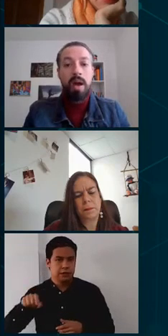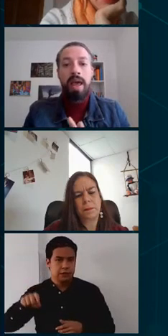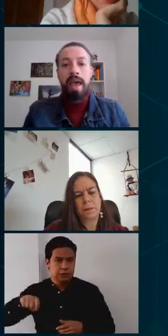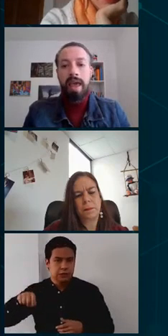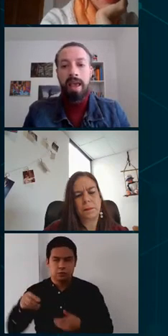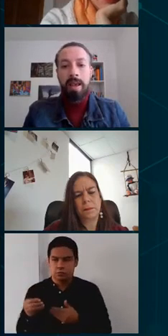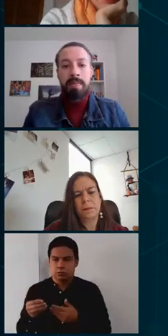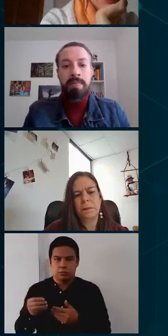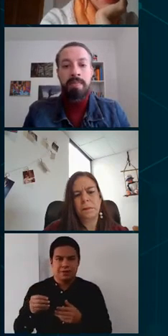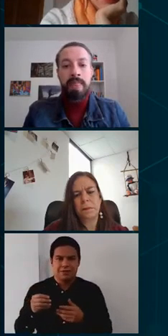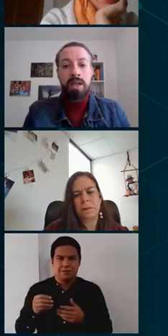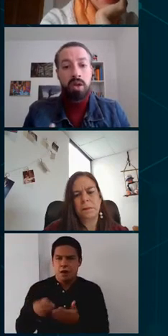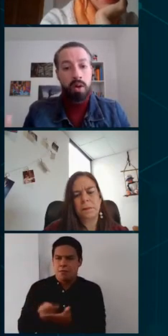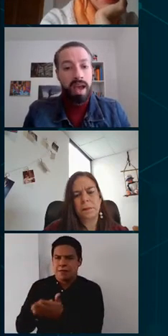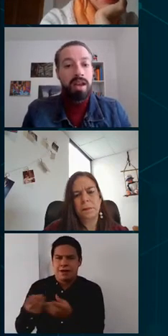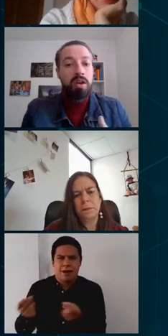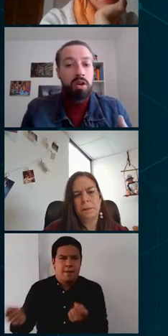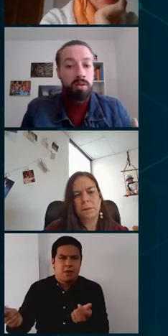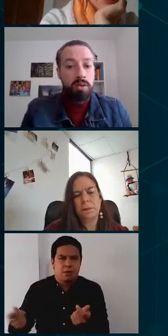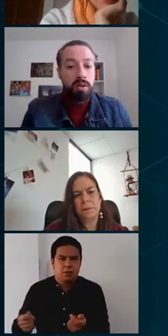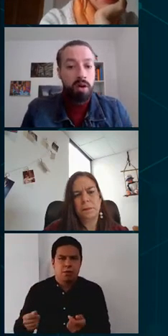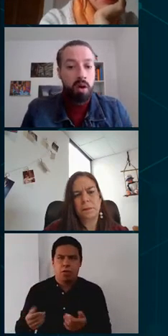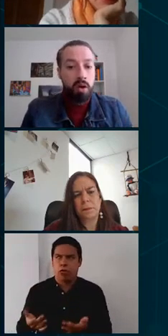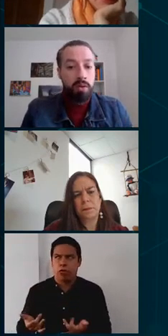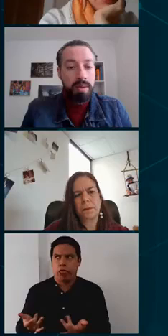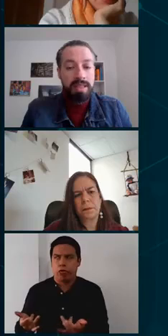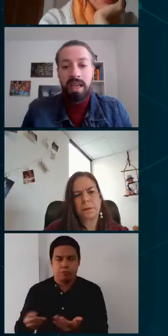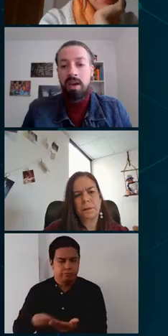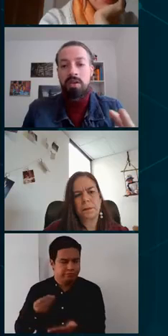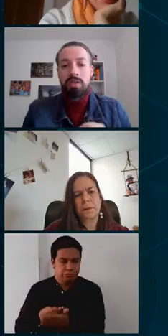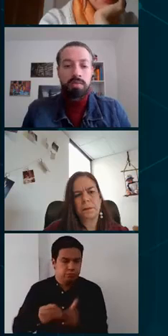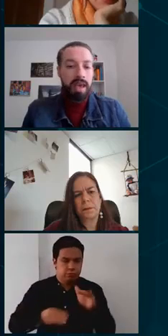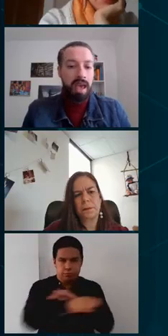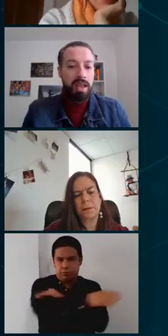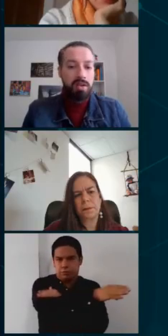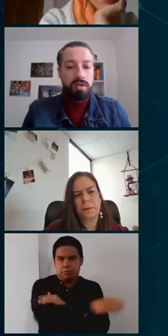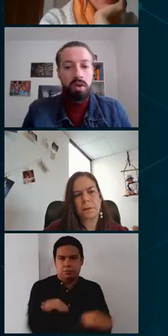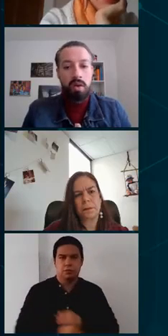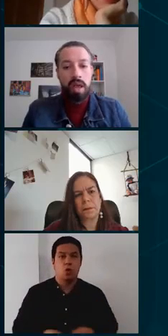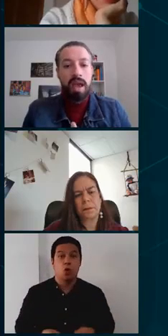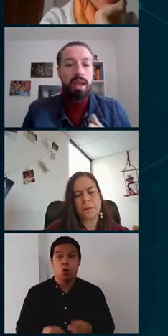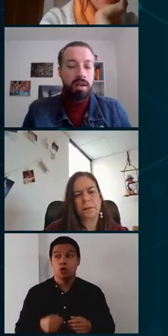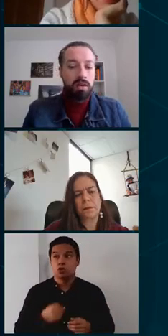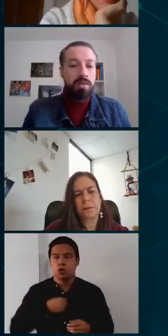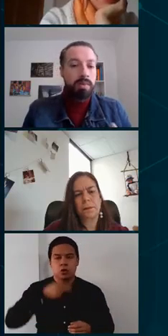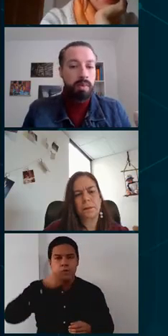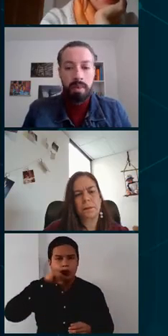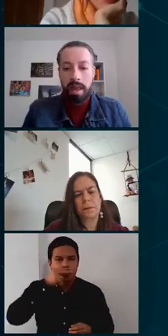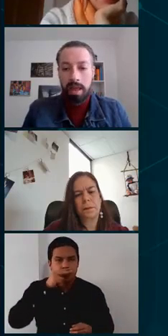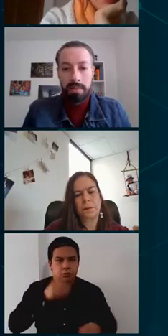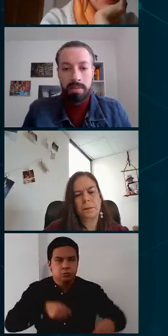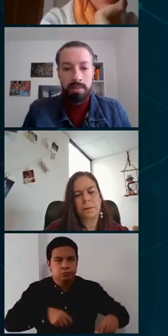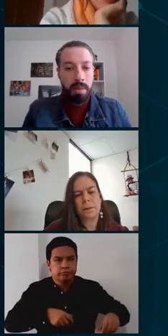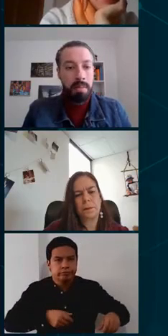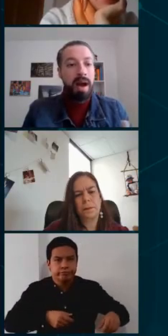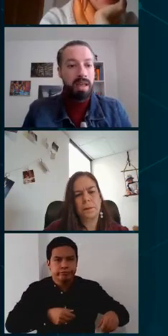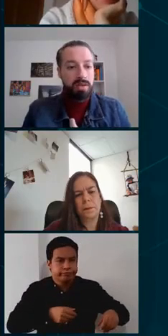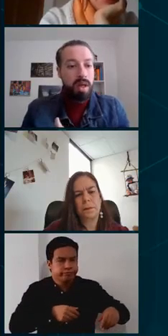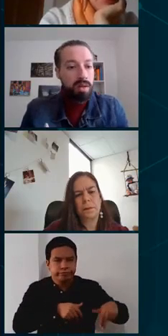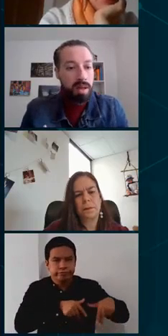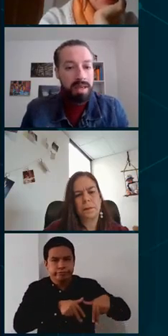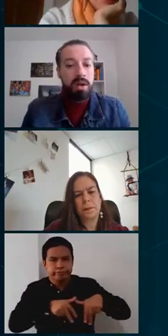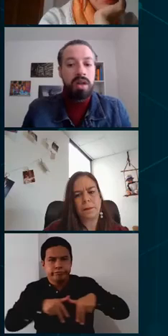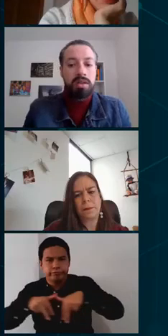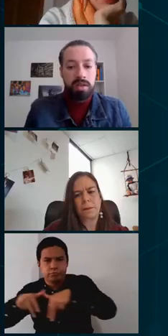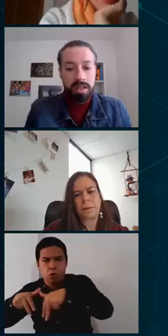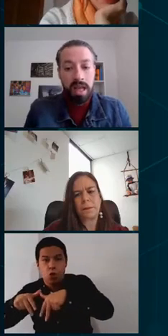O yo voy a ir con mis hijos pequeños, o voy a ir con mi mamá, que es